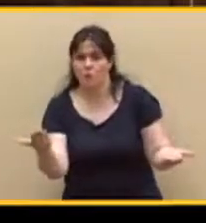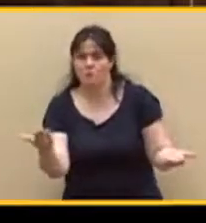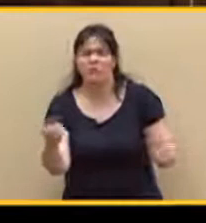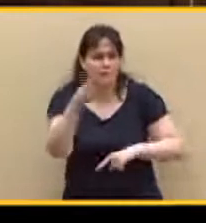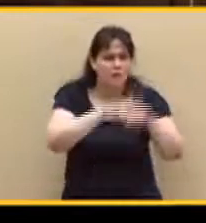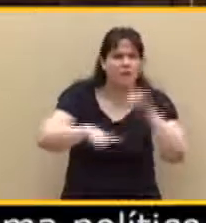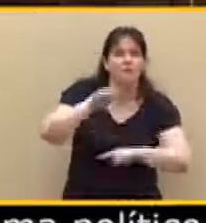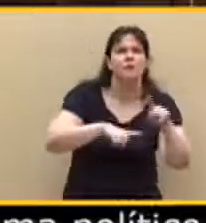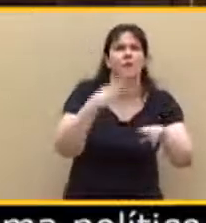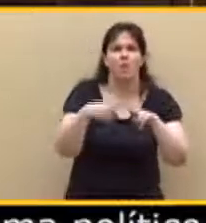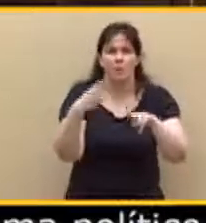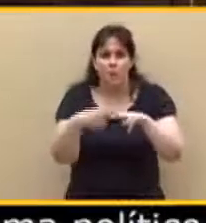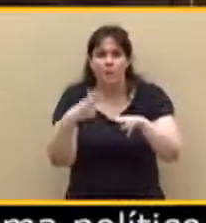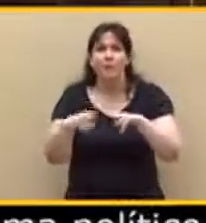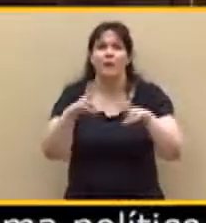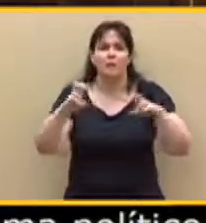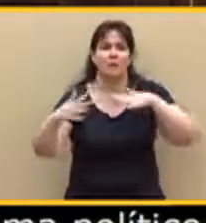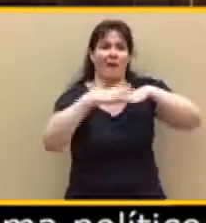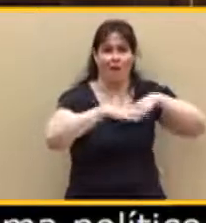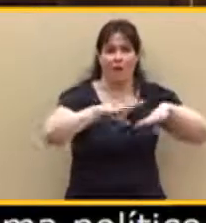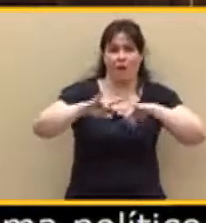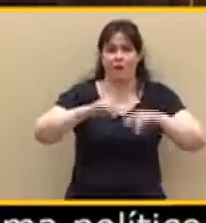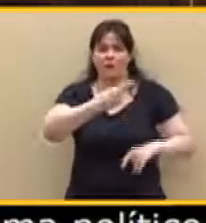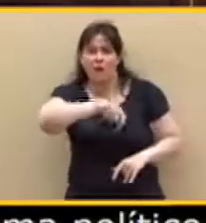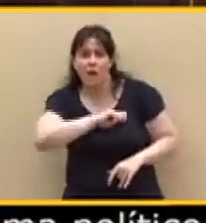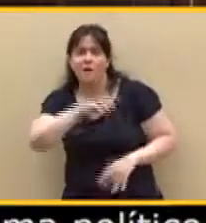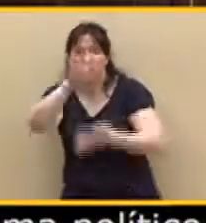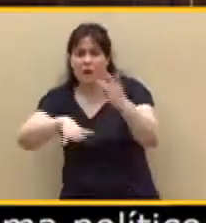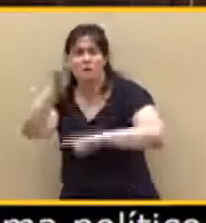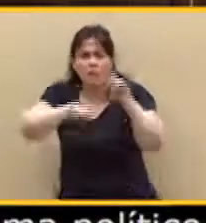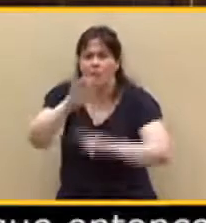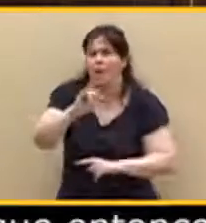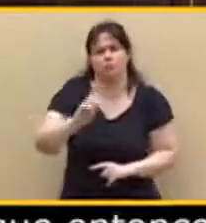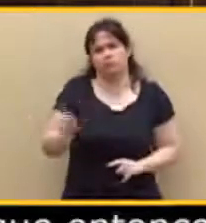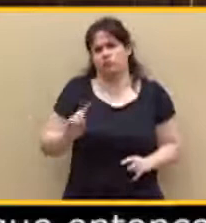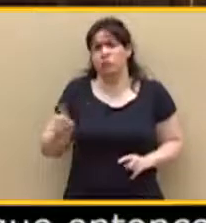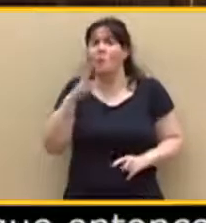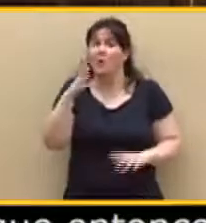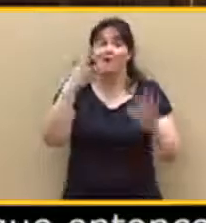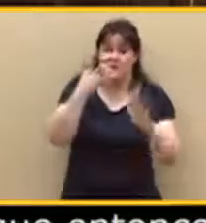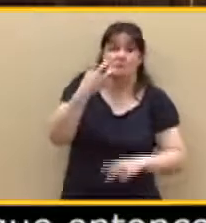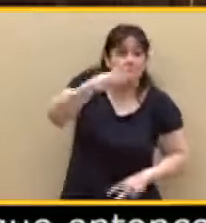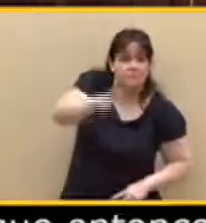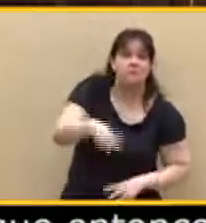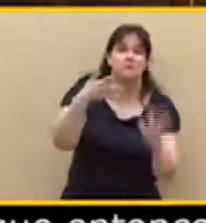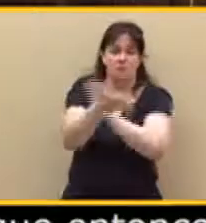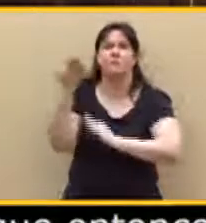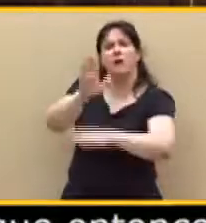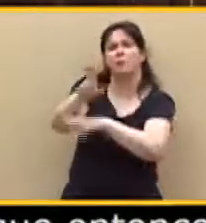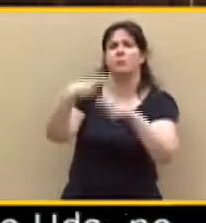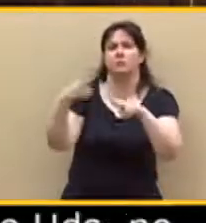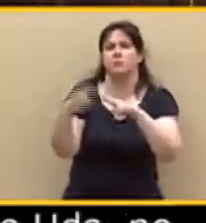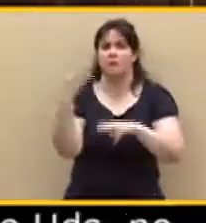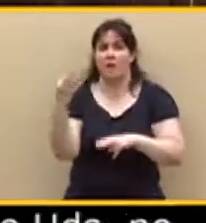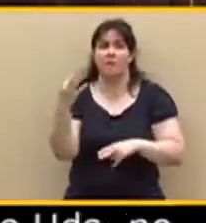encaje territorial entre Cataluña y España, porque entonces tendrían que ofrecer una propuesta política que ustedes no tienen. No la tienen ni para Cataluña ni para